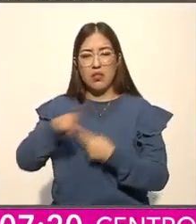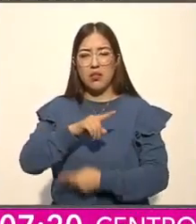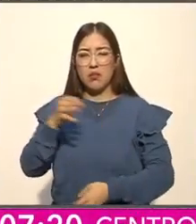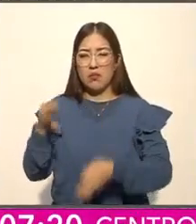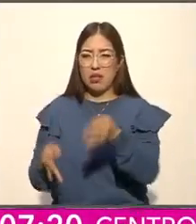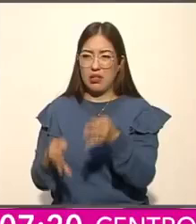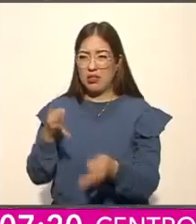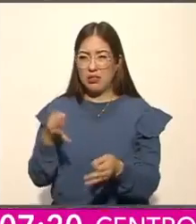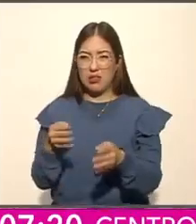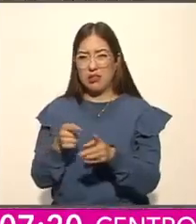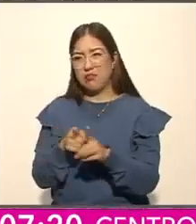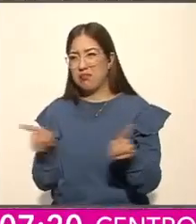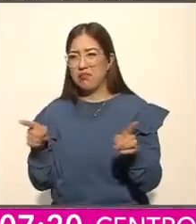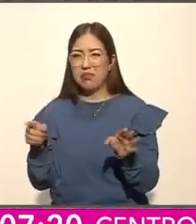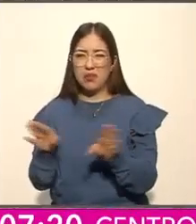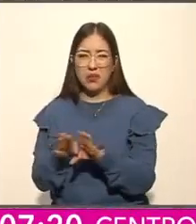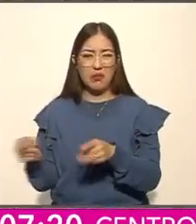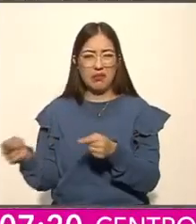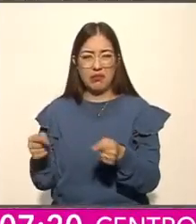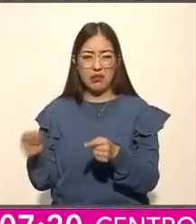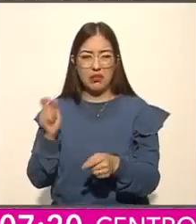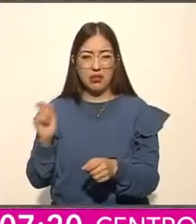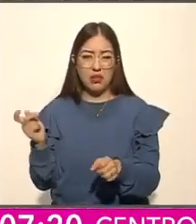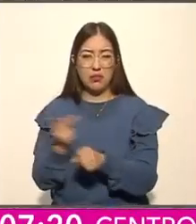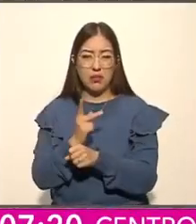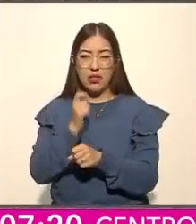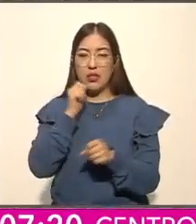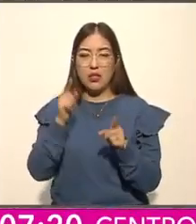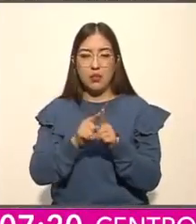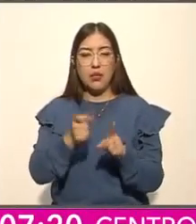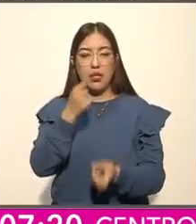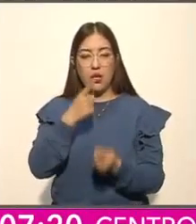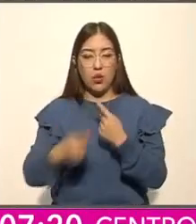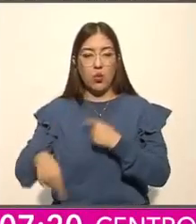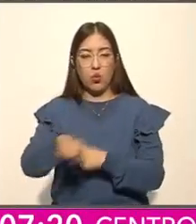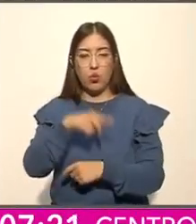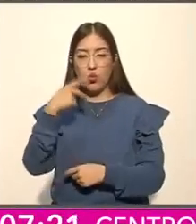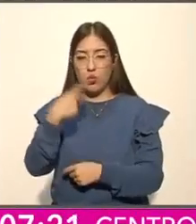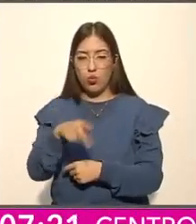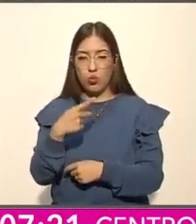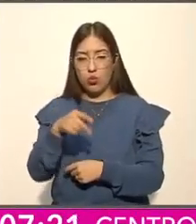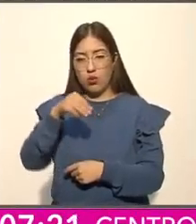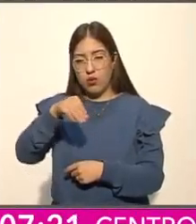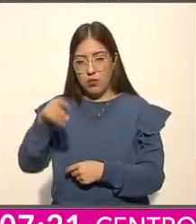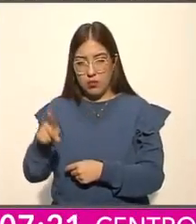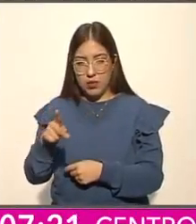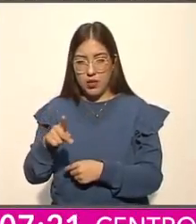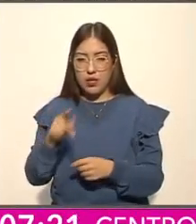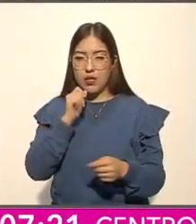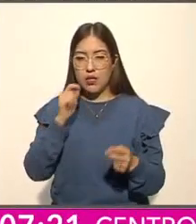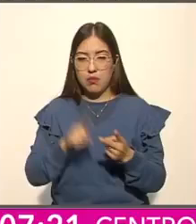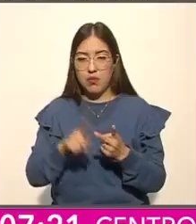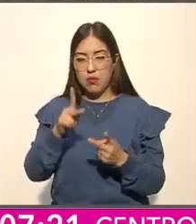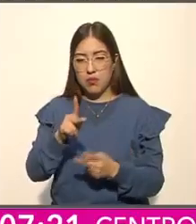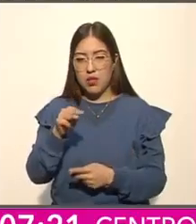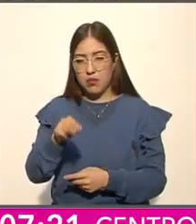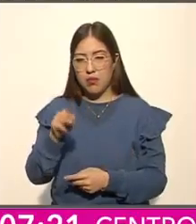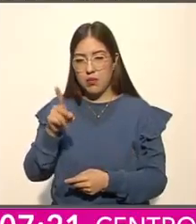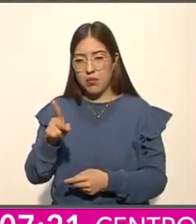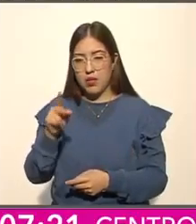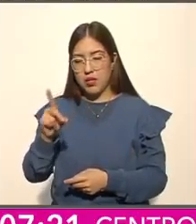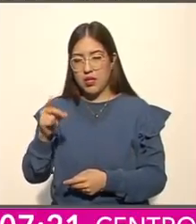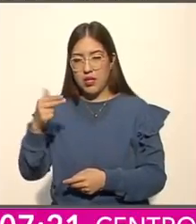iniciativa de reforma. Incluso existió la propuesta del Frente Mexicano Pro Derechos Humanos de que los impartidores de